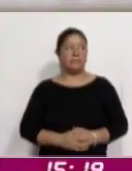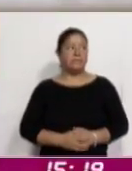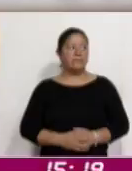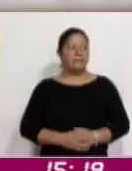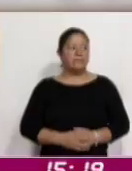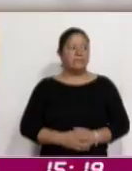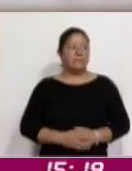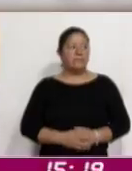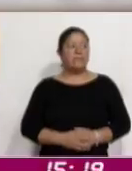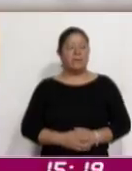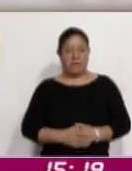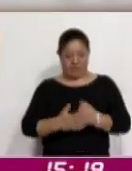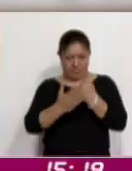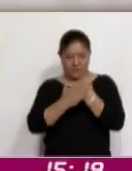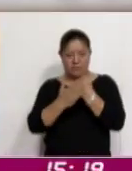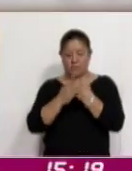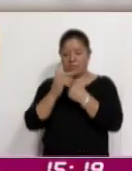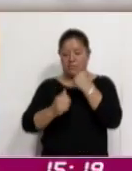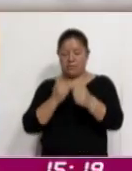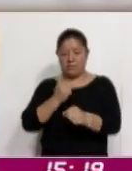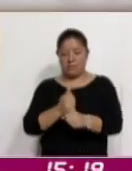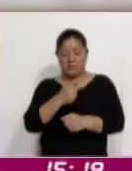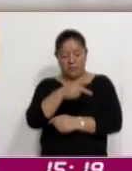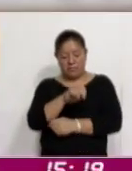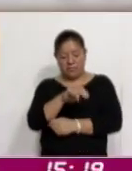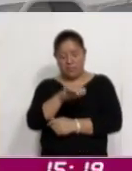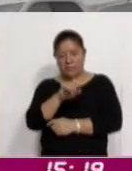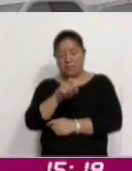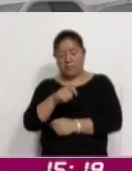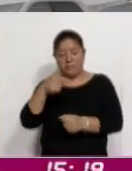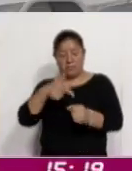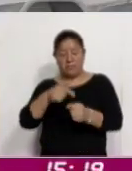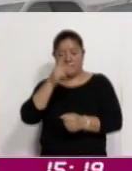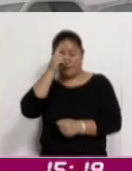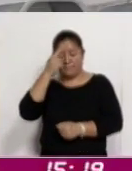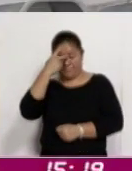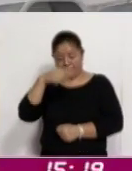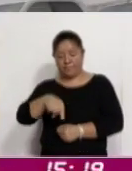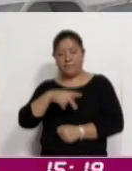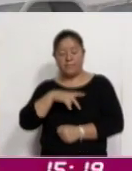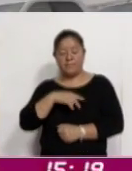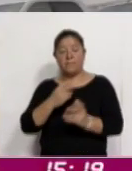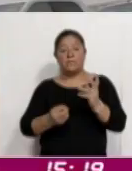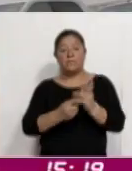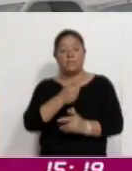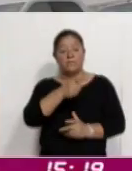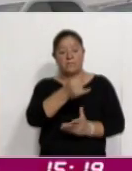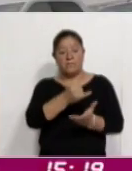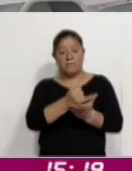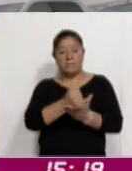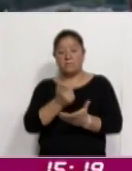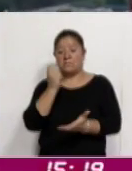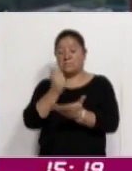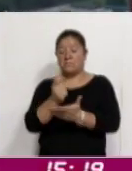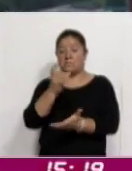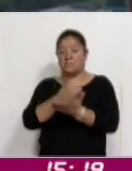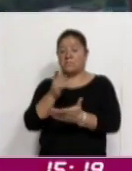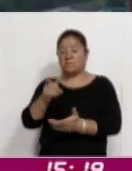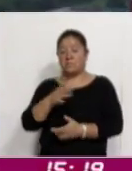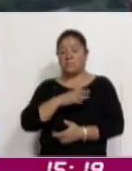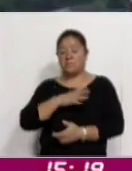Del próximo año, Petróleos Mexicanos tendrá un nuevo régimen fiscal y pagará únicamente el derecho petrolero para bienestar